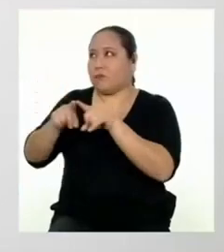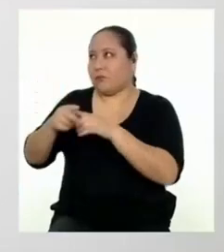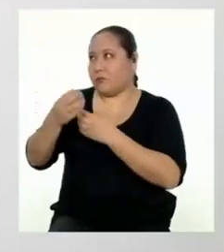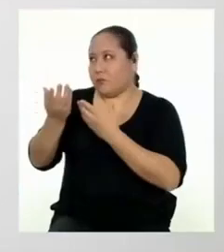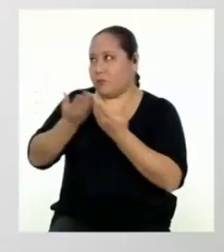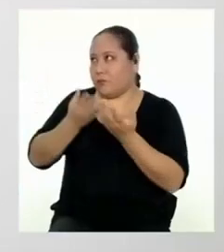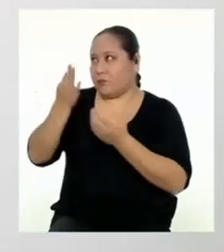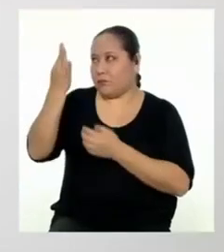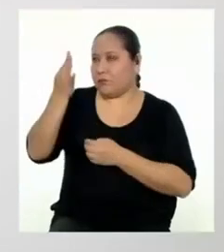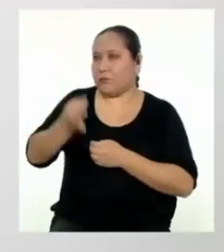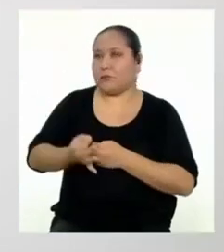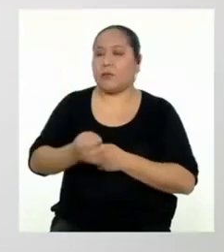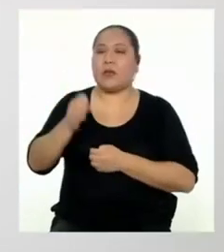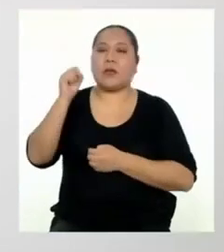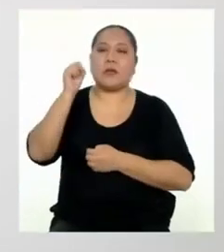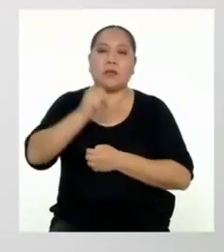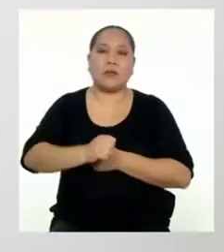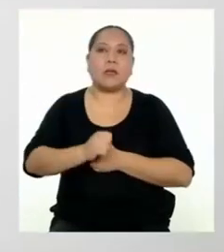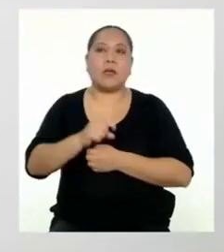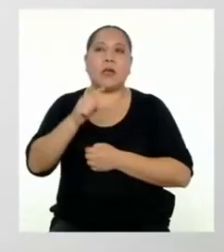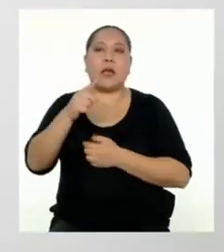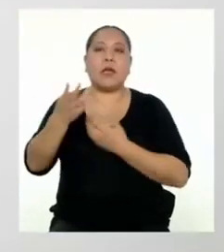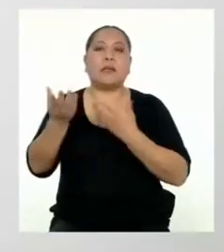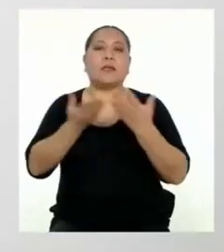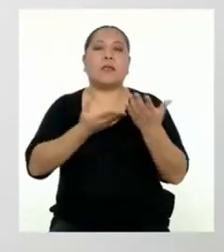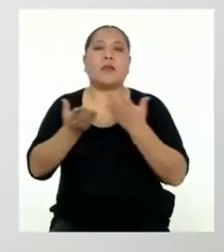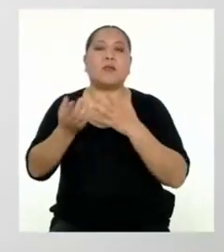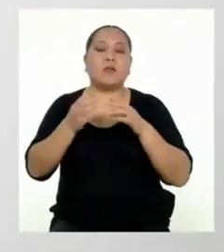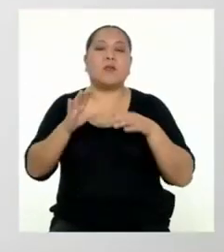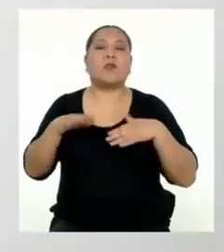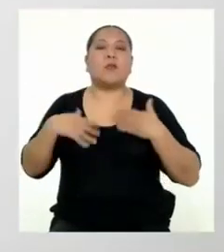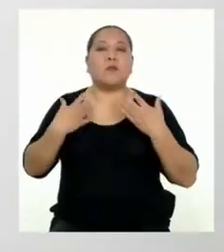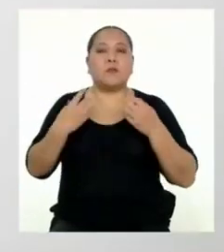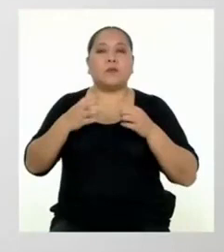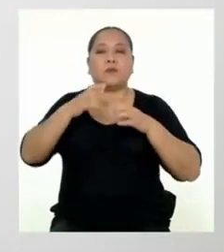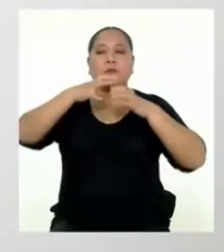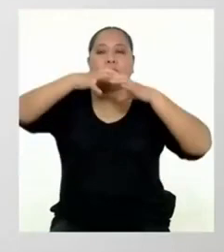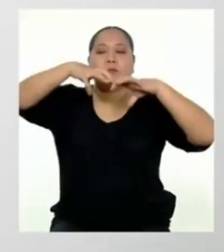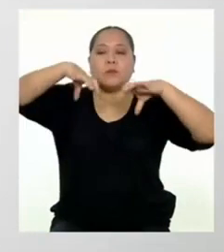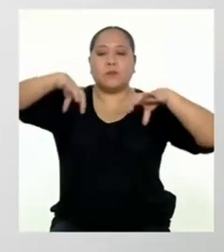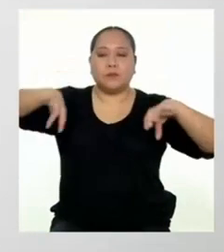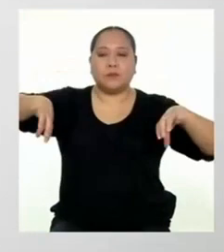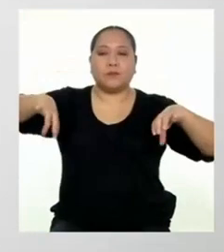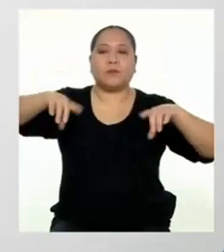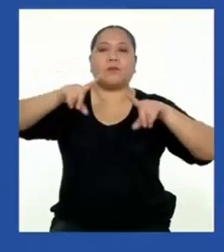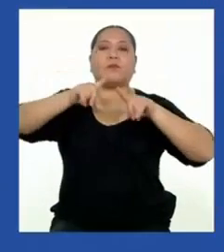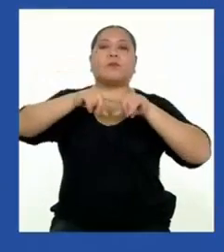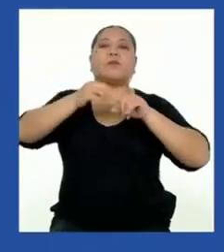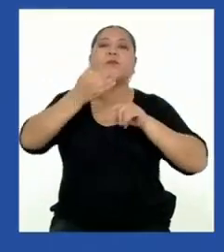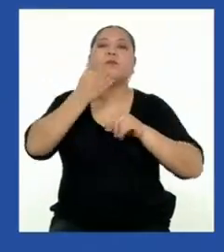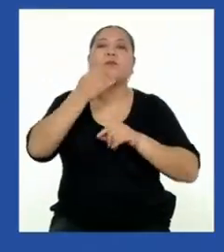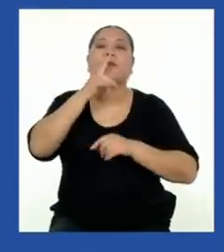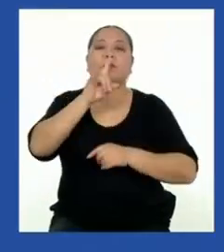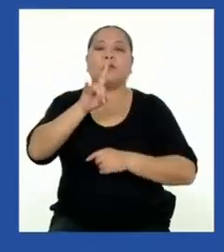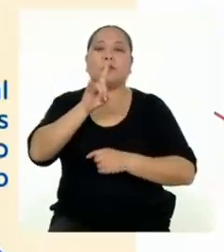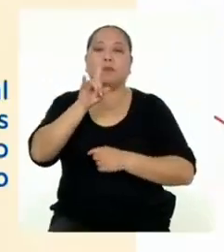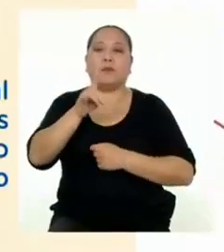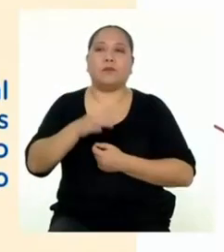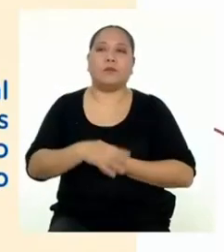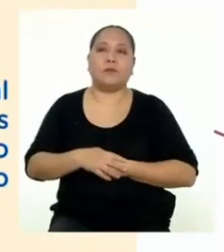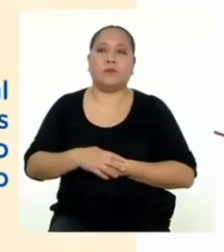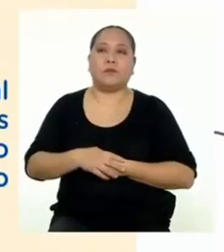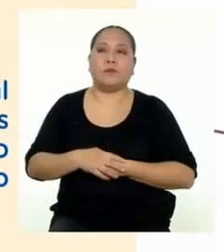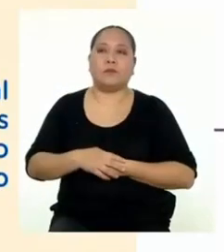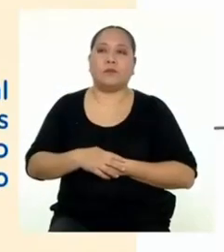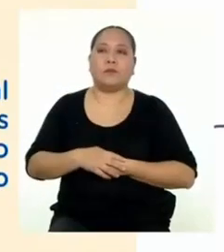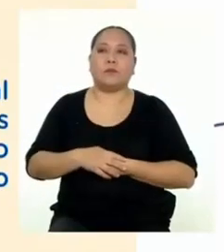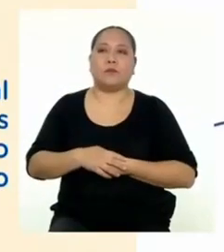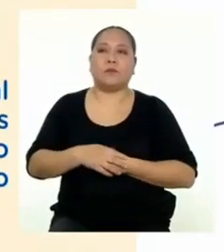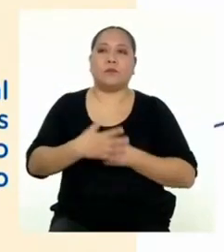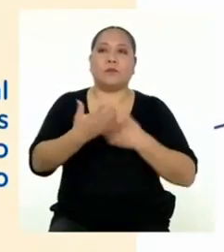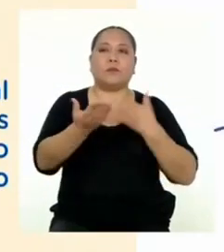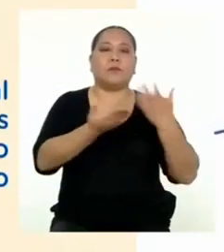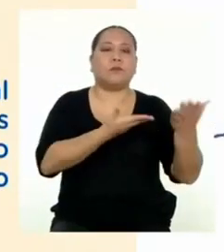¿cierto? Claro, Rodrigo. Los servicios también se pueden clasificar según su destinatario. Los servicios